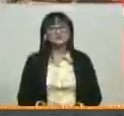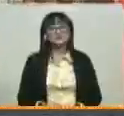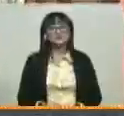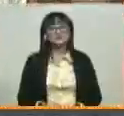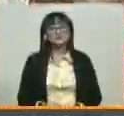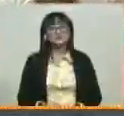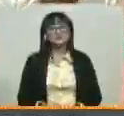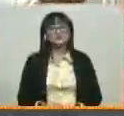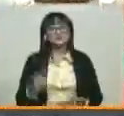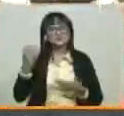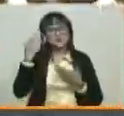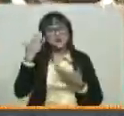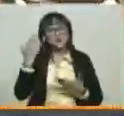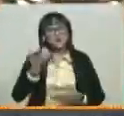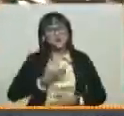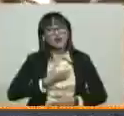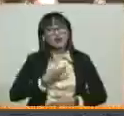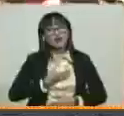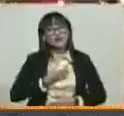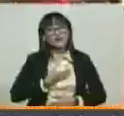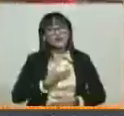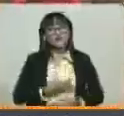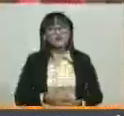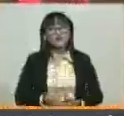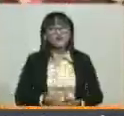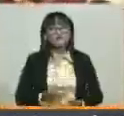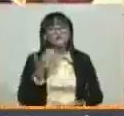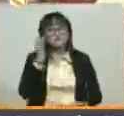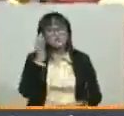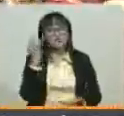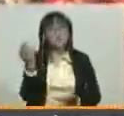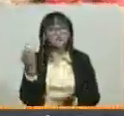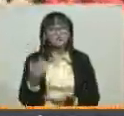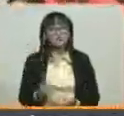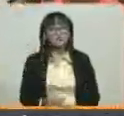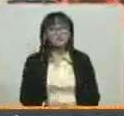Un saludo a la alcaldesa Hiroshima, camarada.